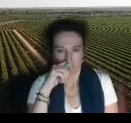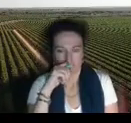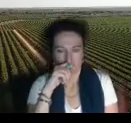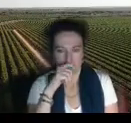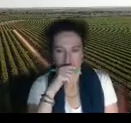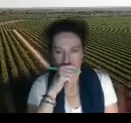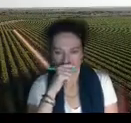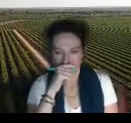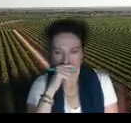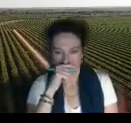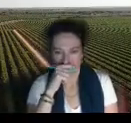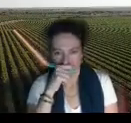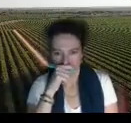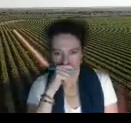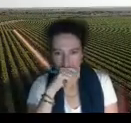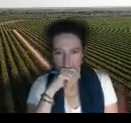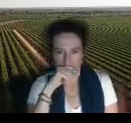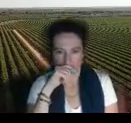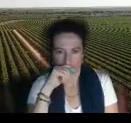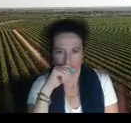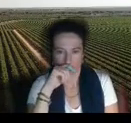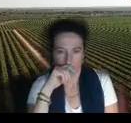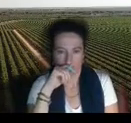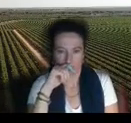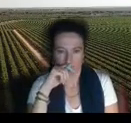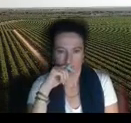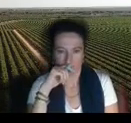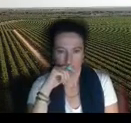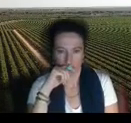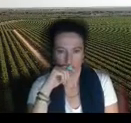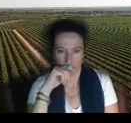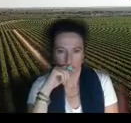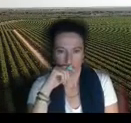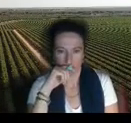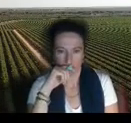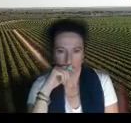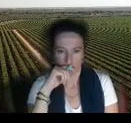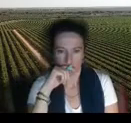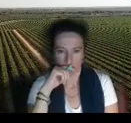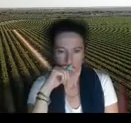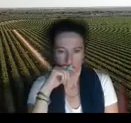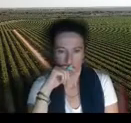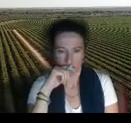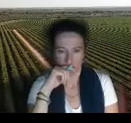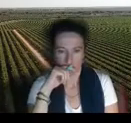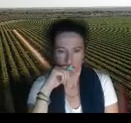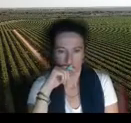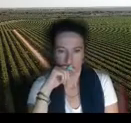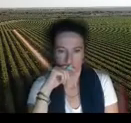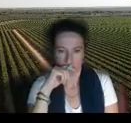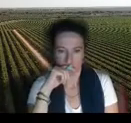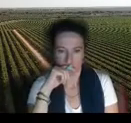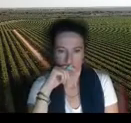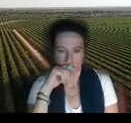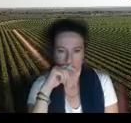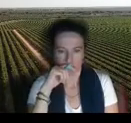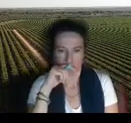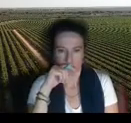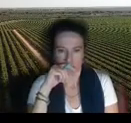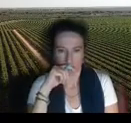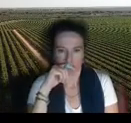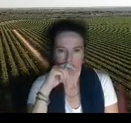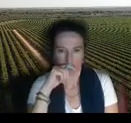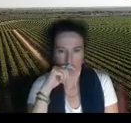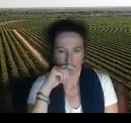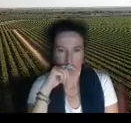deshaciendo y está quemando los residuos vegetales todos los años. Pues esto es un periodo transitorio para que nos vayamos un poco